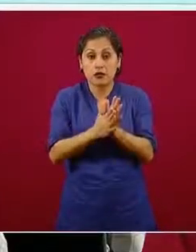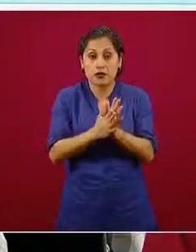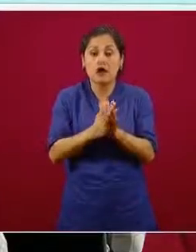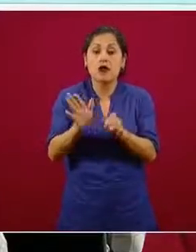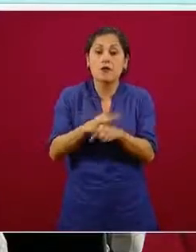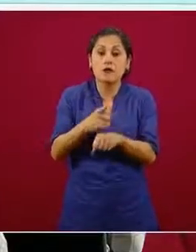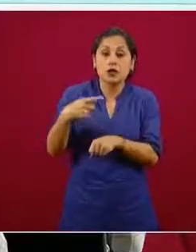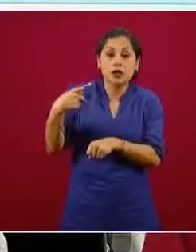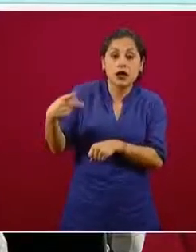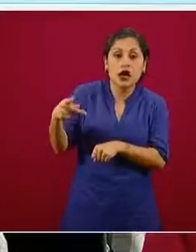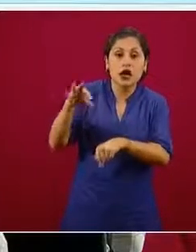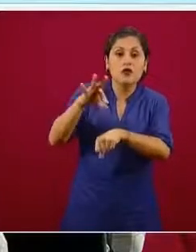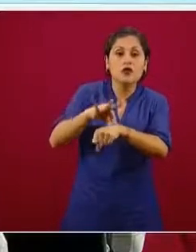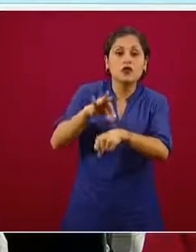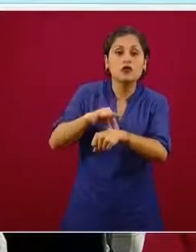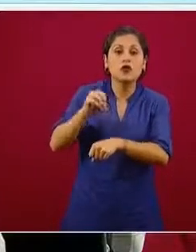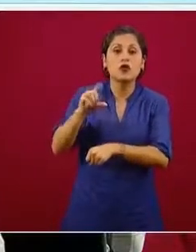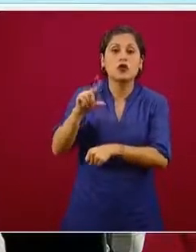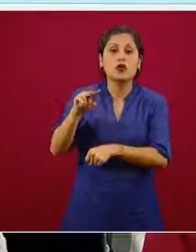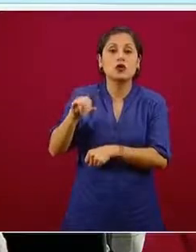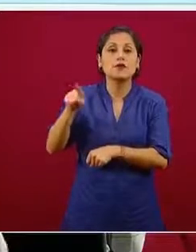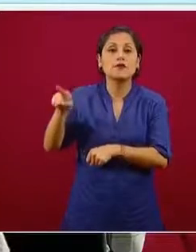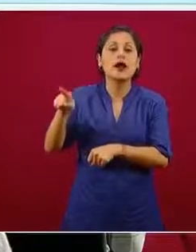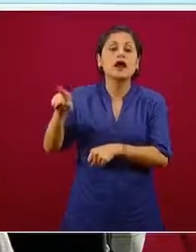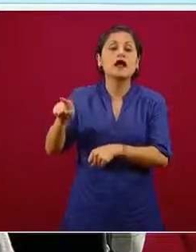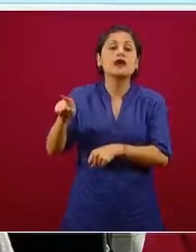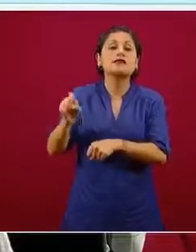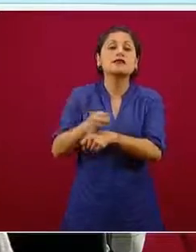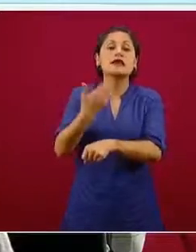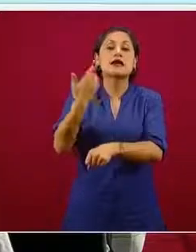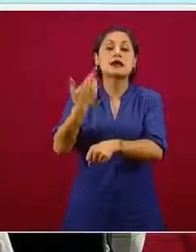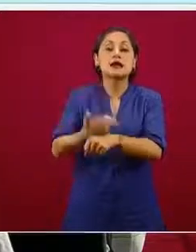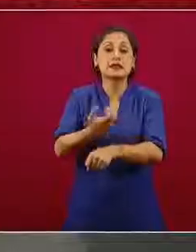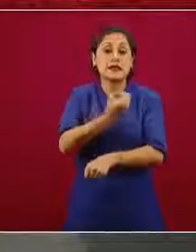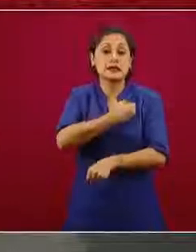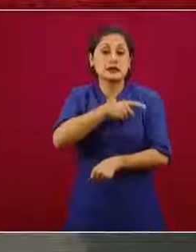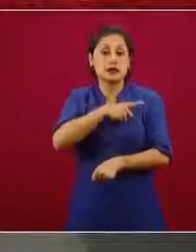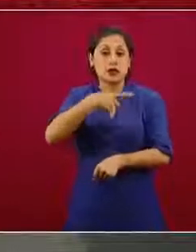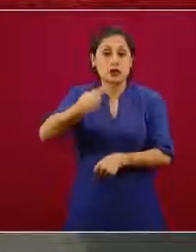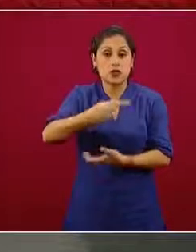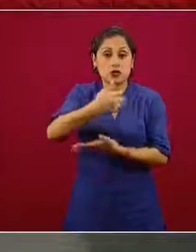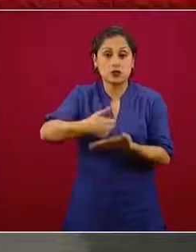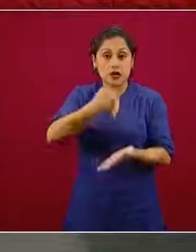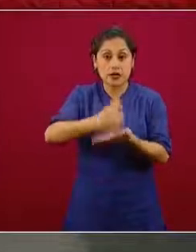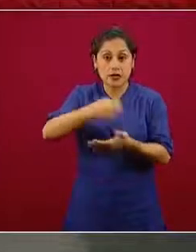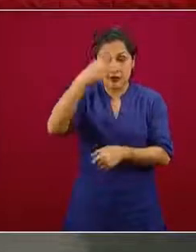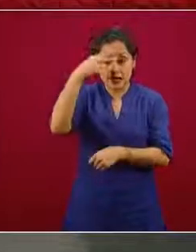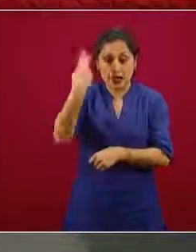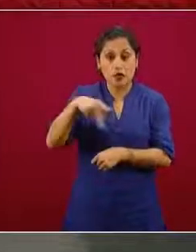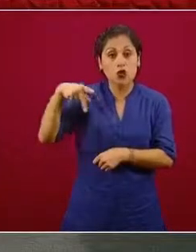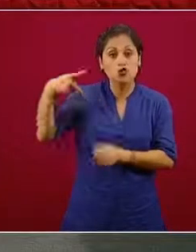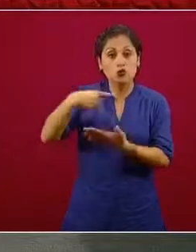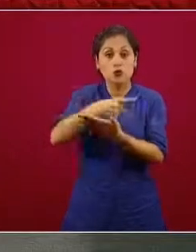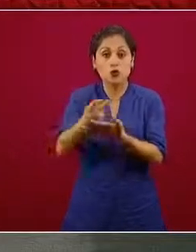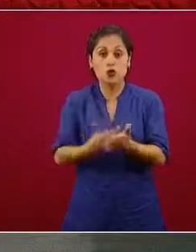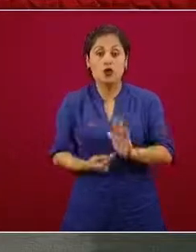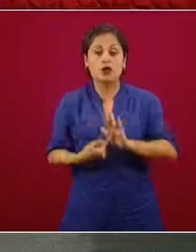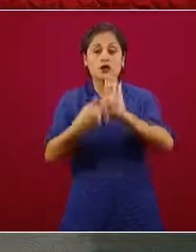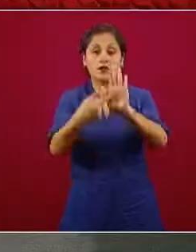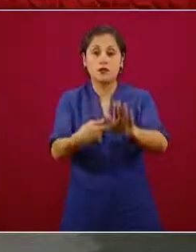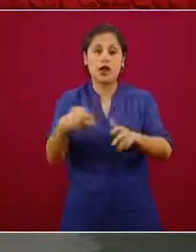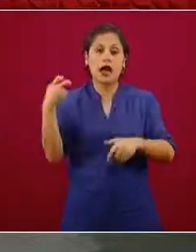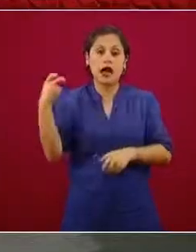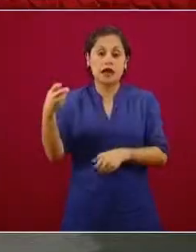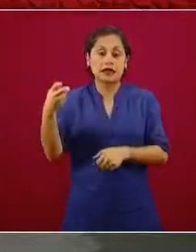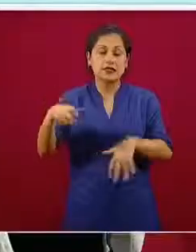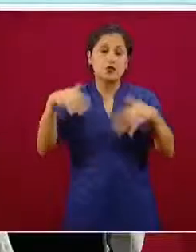López Arellano, secretaria de Salud de la Ciudad de México, tiene una relevancia extrema. Es, desde nuestro punto de vista, lo podemos